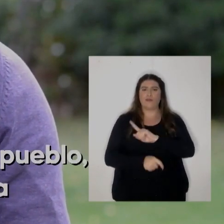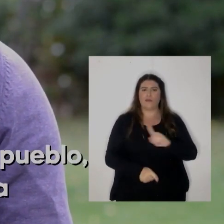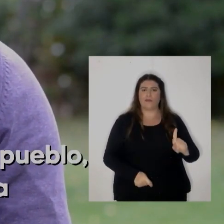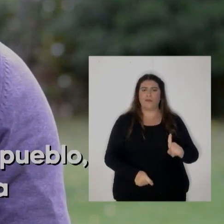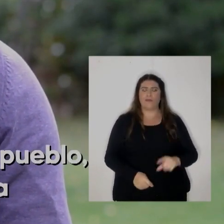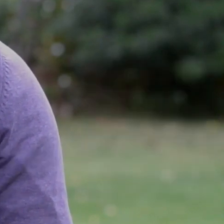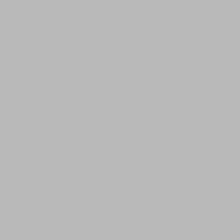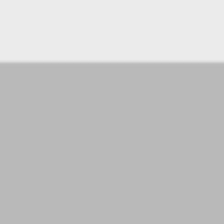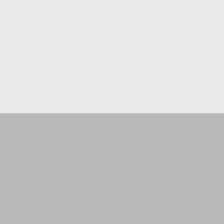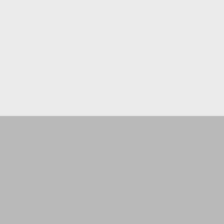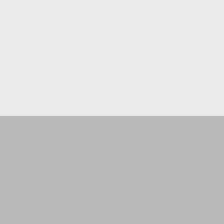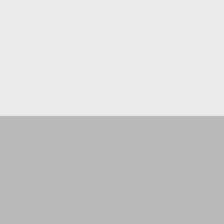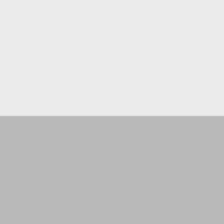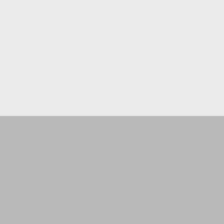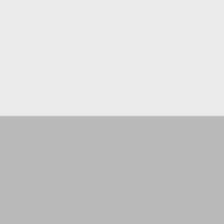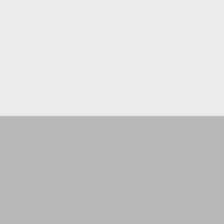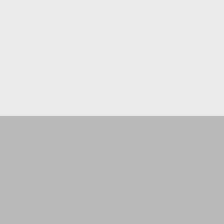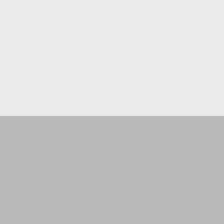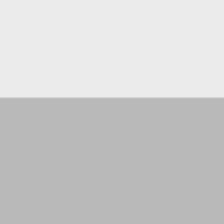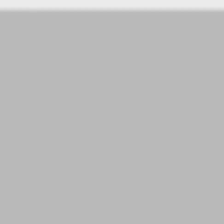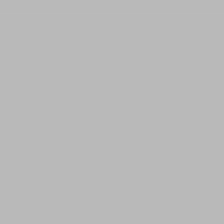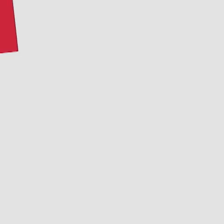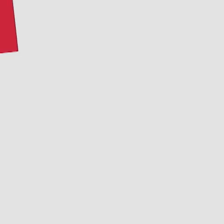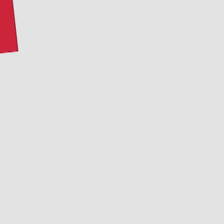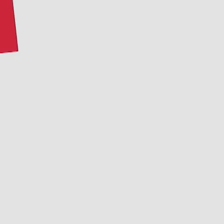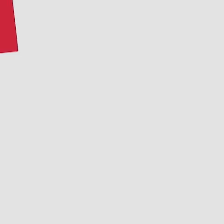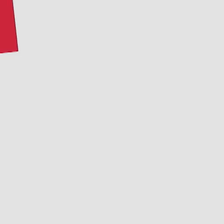de la gente no se tranza.